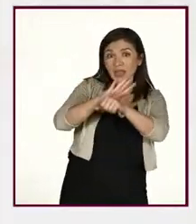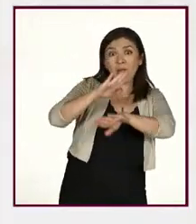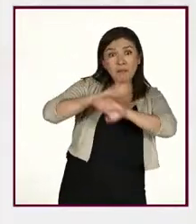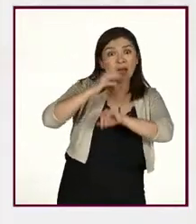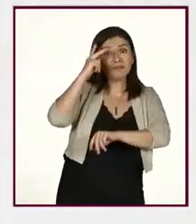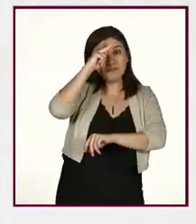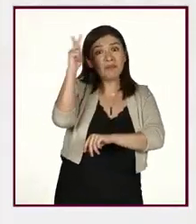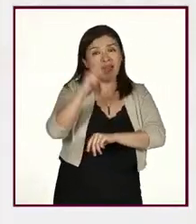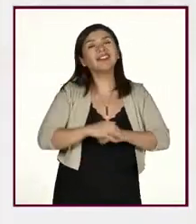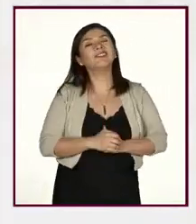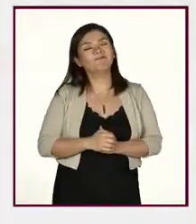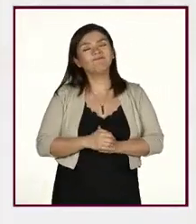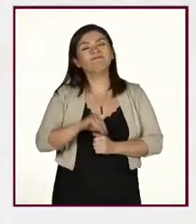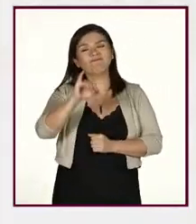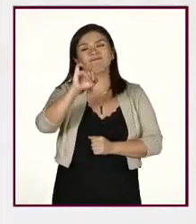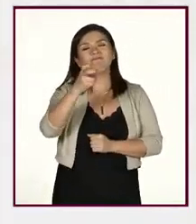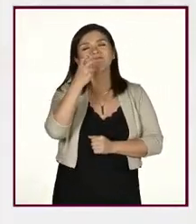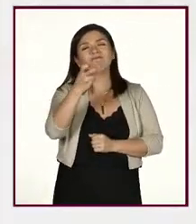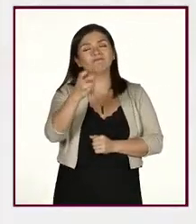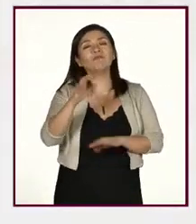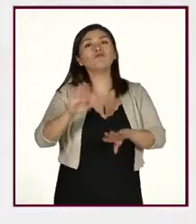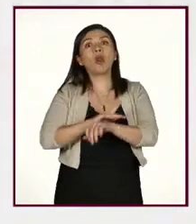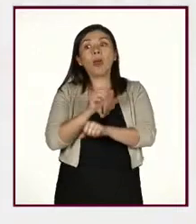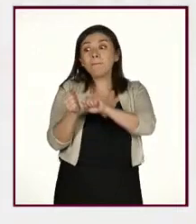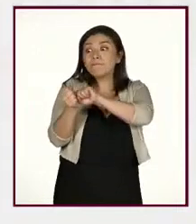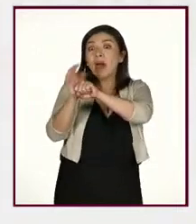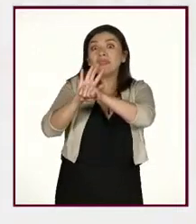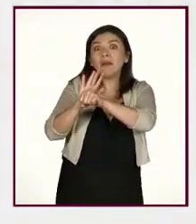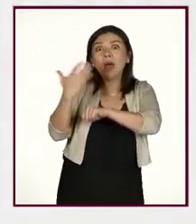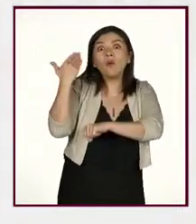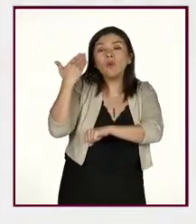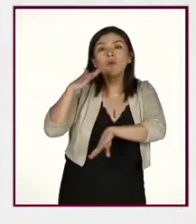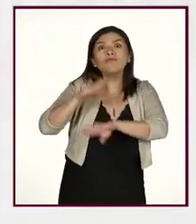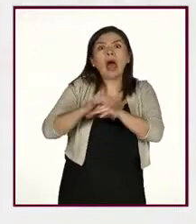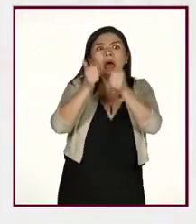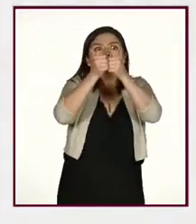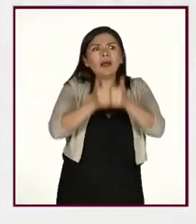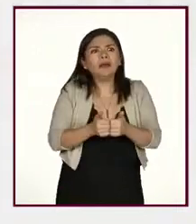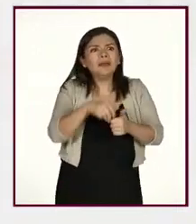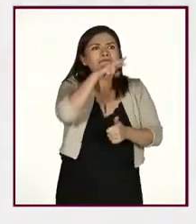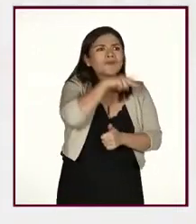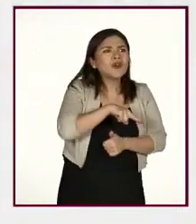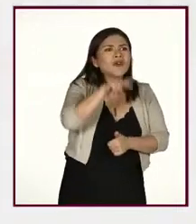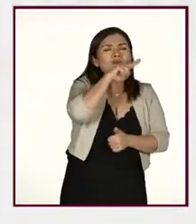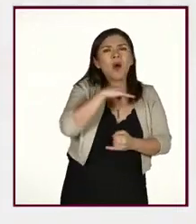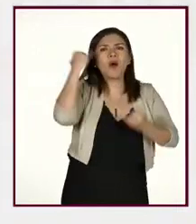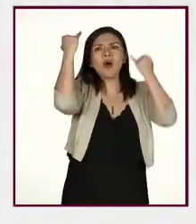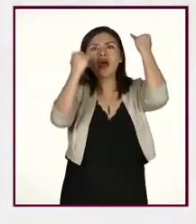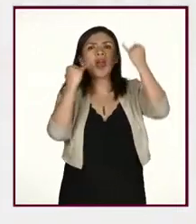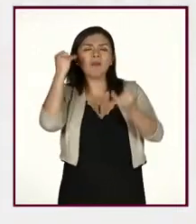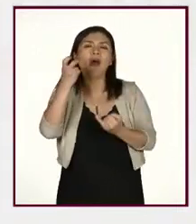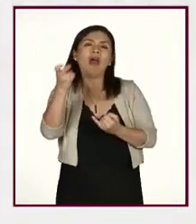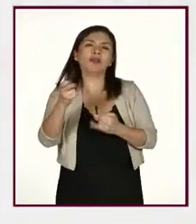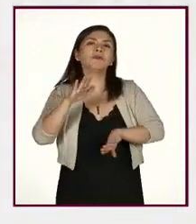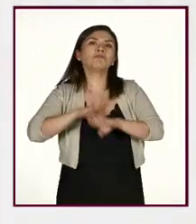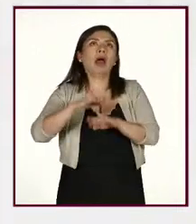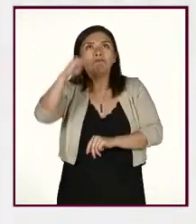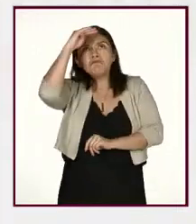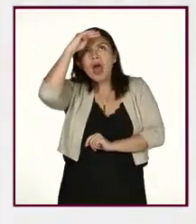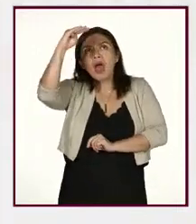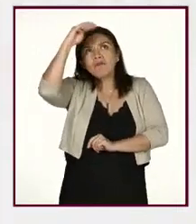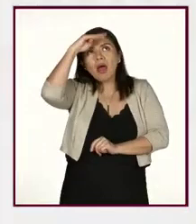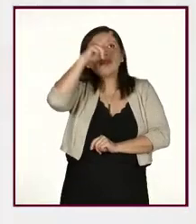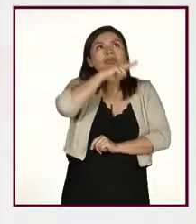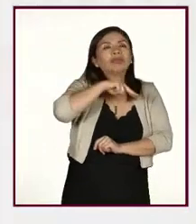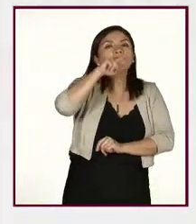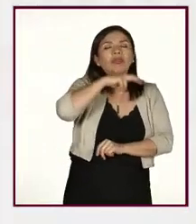agudizaría. Pues, es una situación, digamos, muy estresante la que vivimos en esta situación de la pandemia, entonces todos estos pensamientos